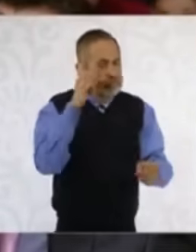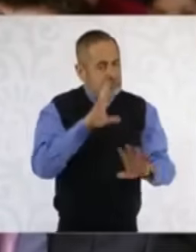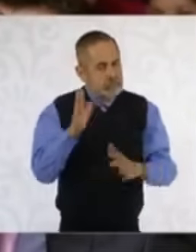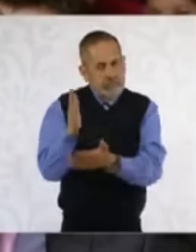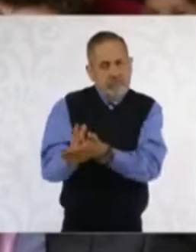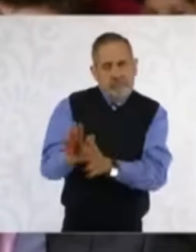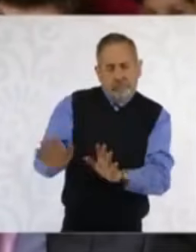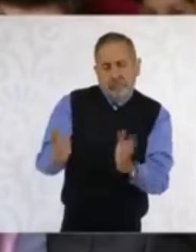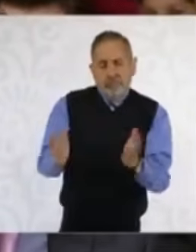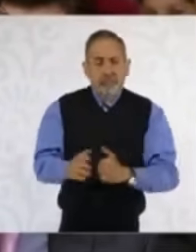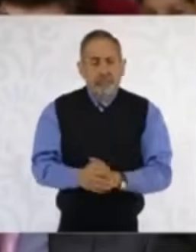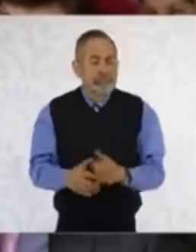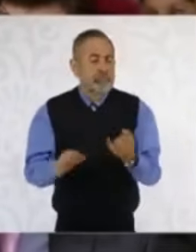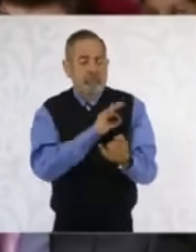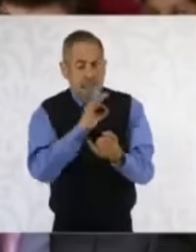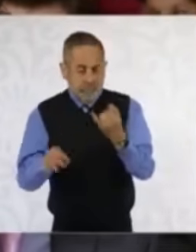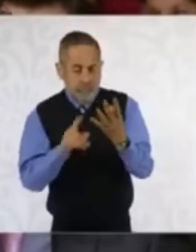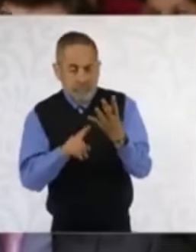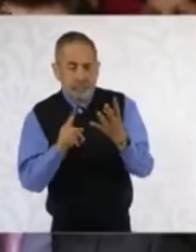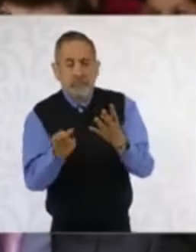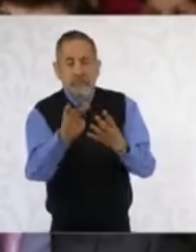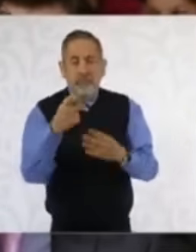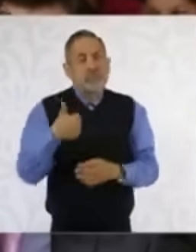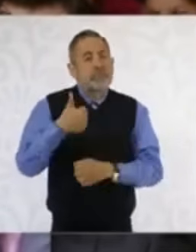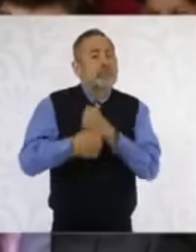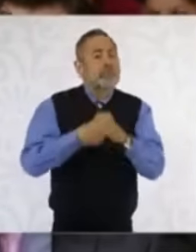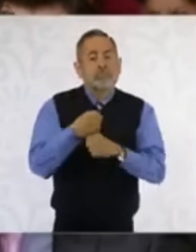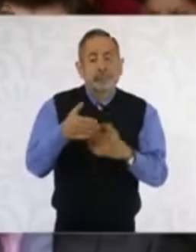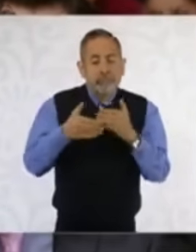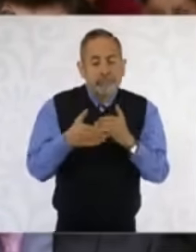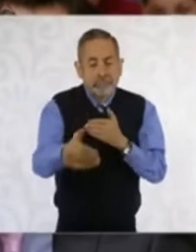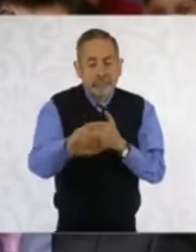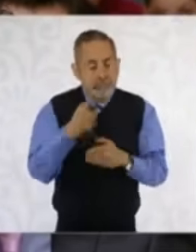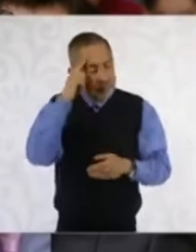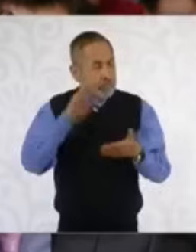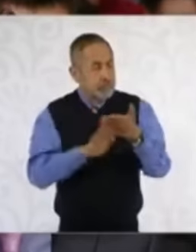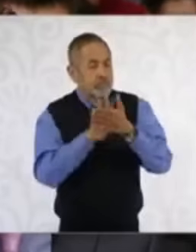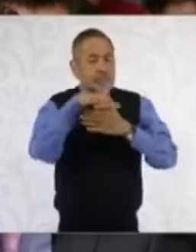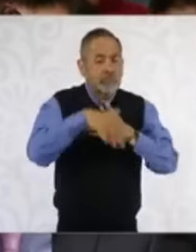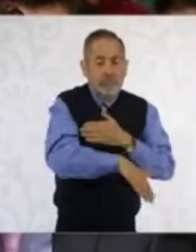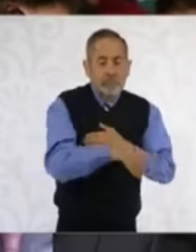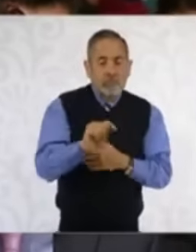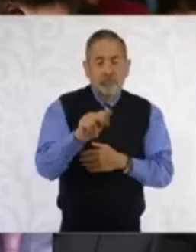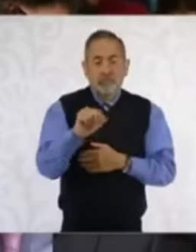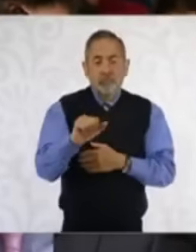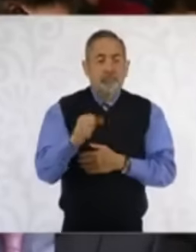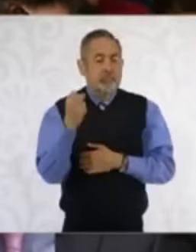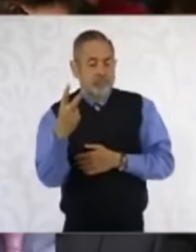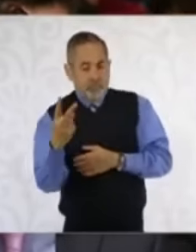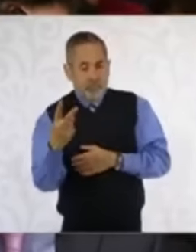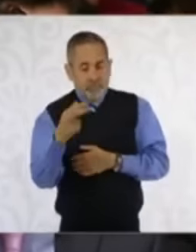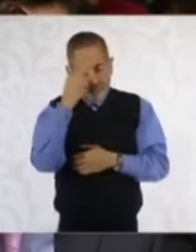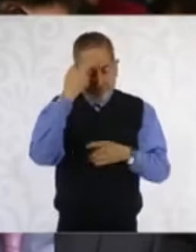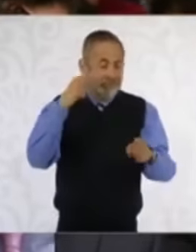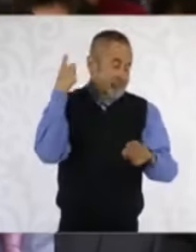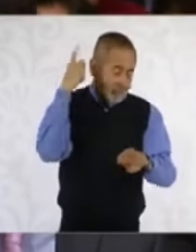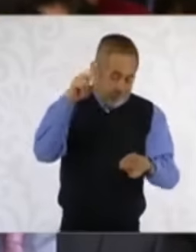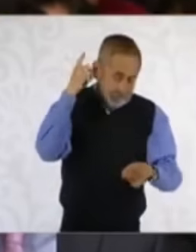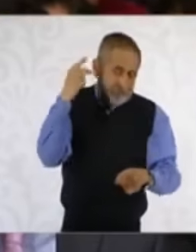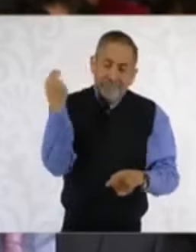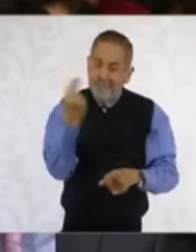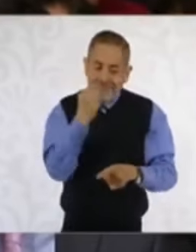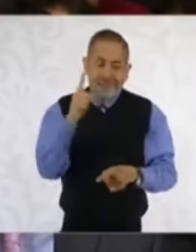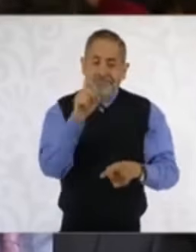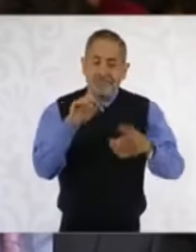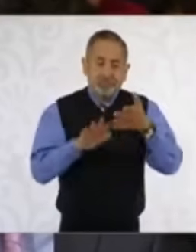diciembre, nuestro festejo de nuestra morenita preciosa, la Virgen de Guadalupe, y luego las posadas, el ponche, los tamales, el pavó,